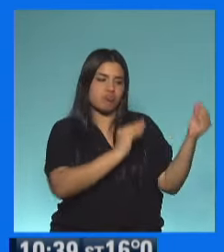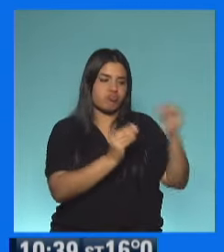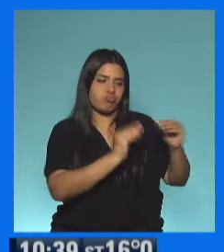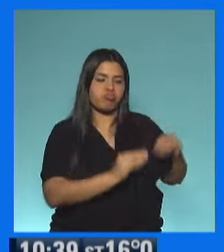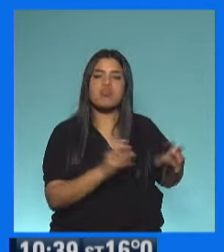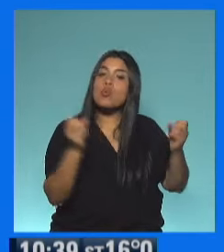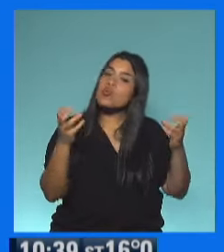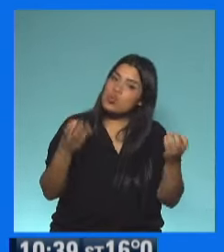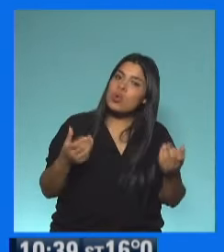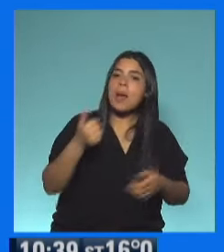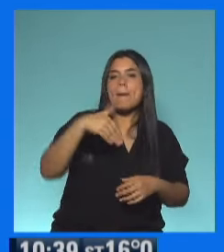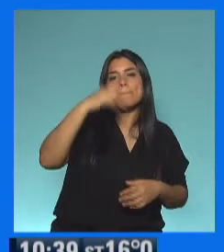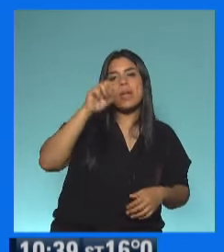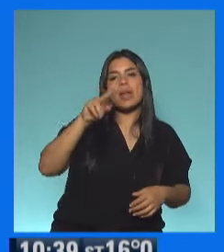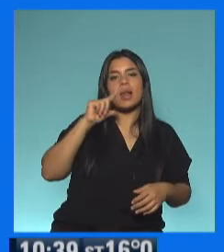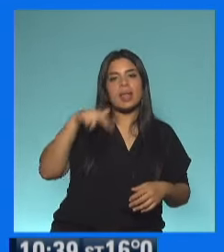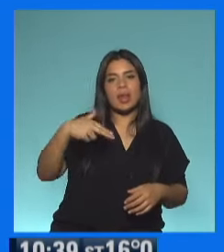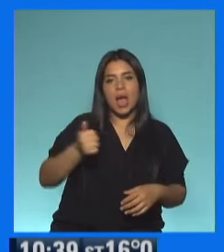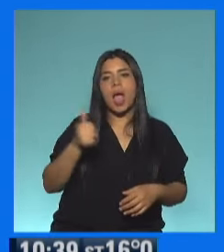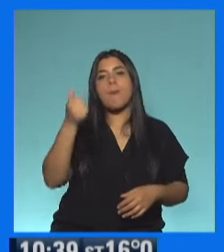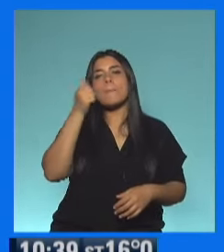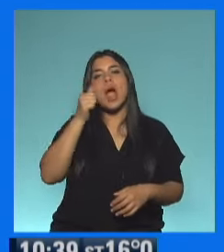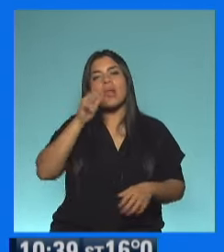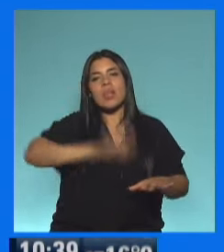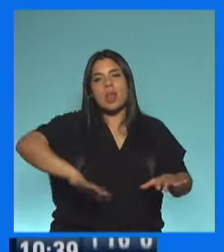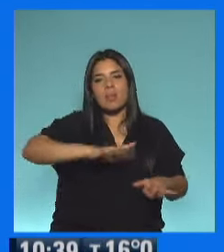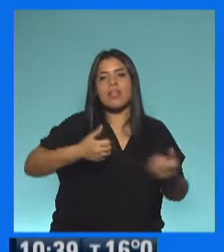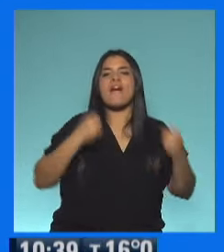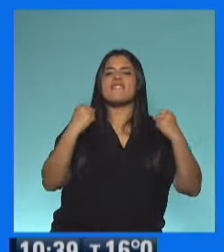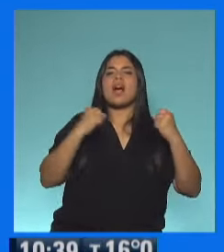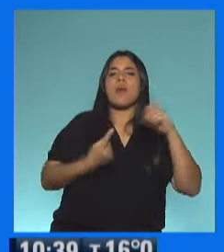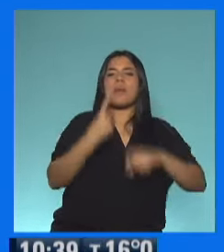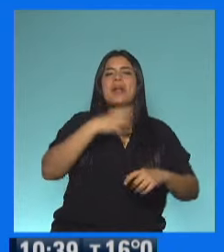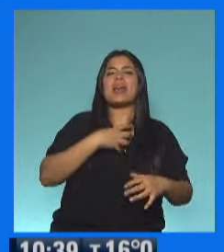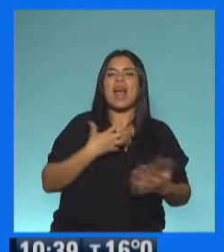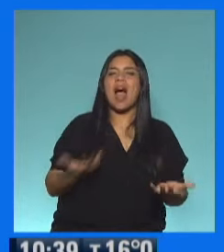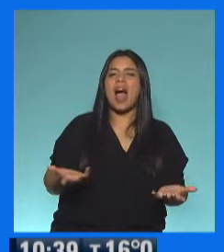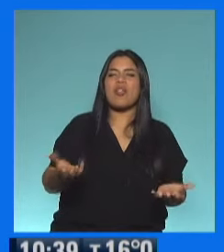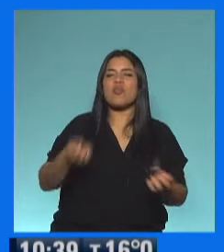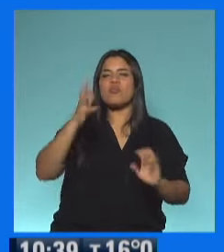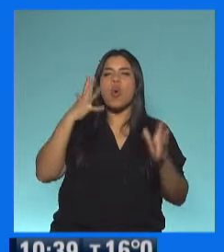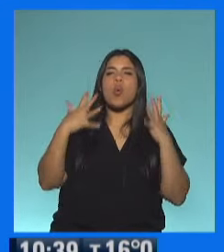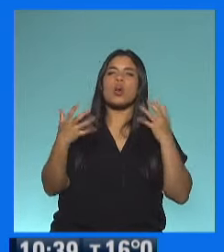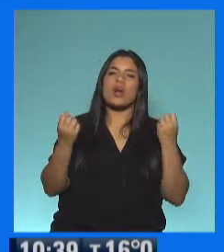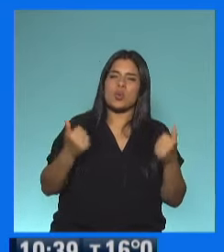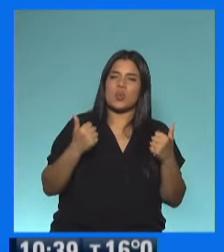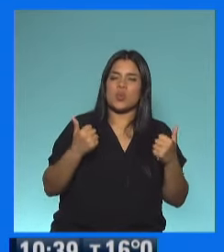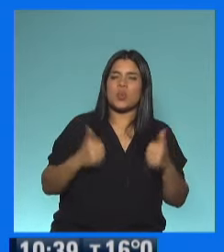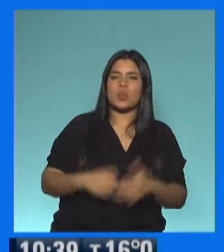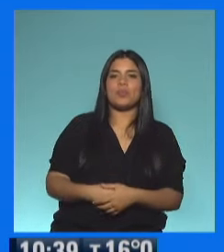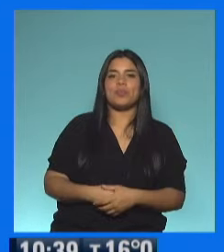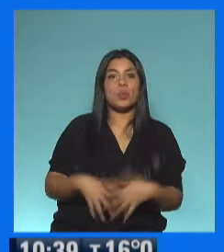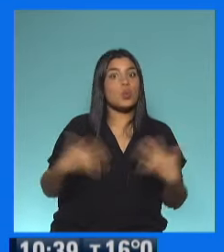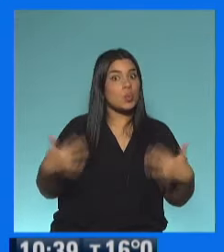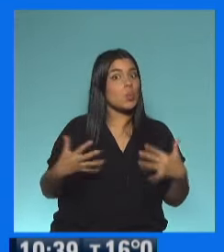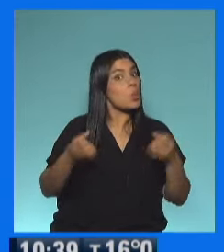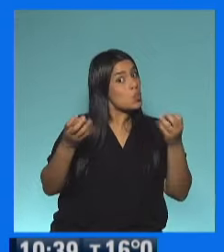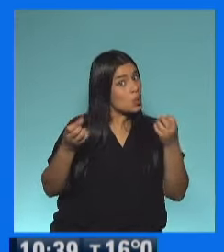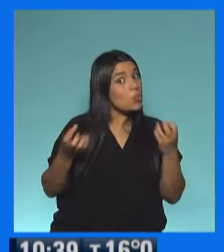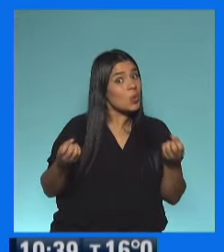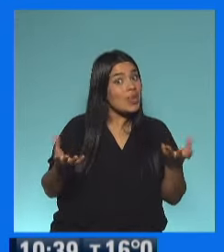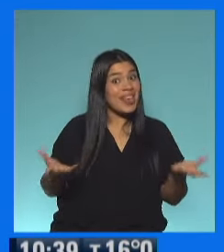fleco. Merlina de Mar del Plata. ¡Aguante la murga de primer grado! Ahí está, claro, también de verde. Sí. Qué bien todos los murgueros y murgueras